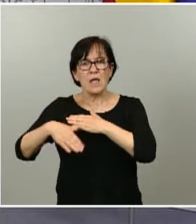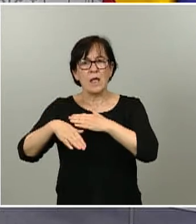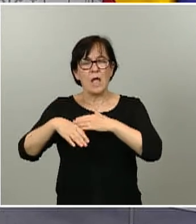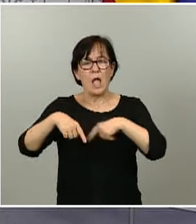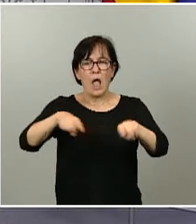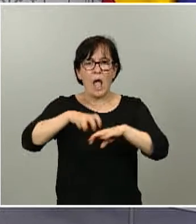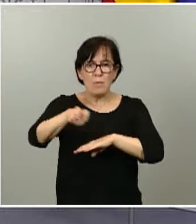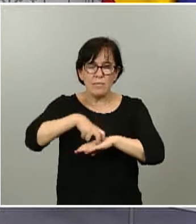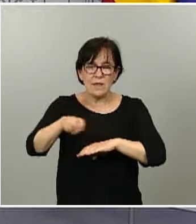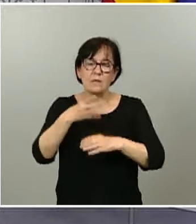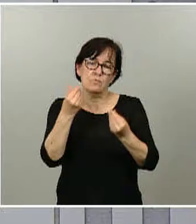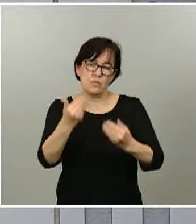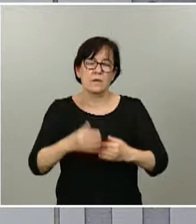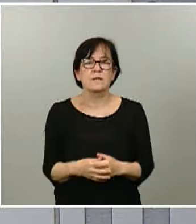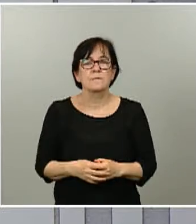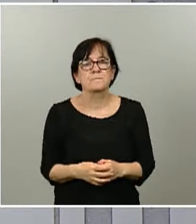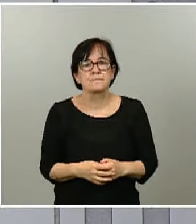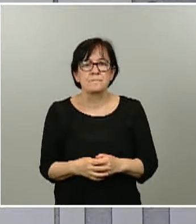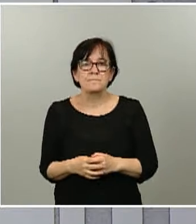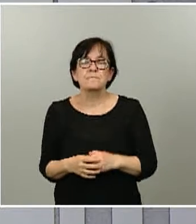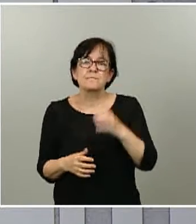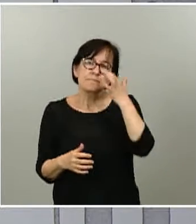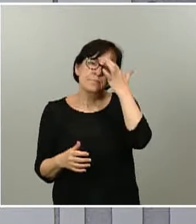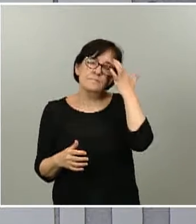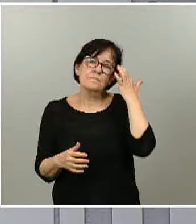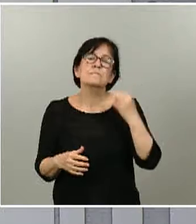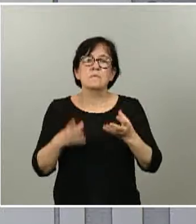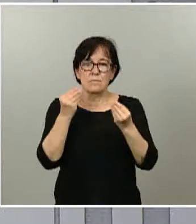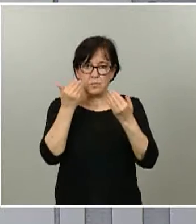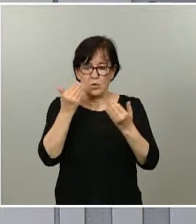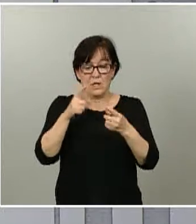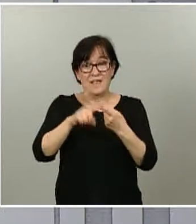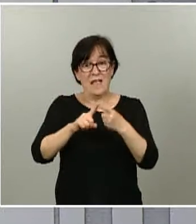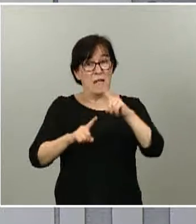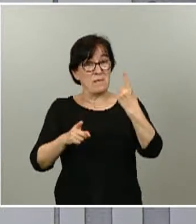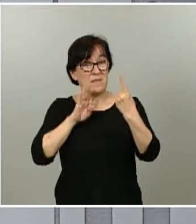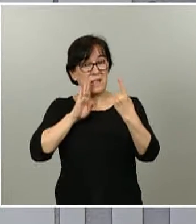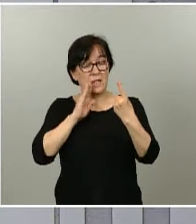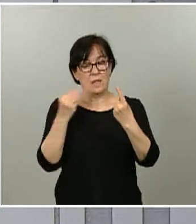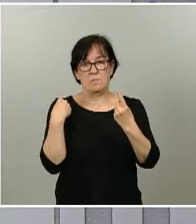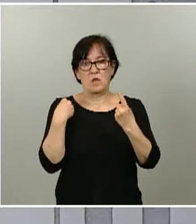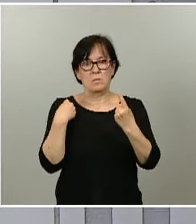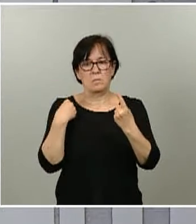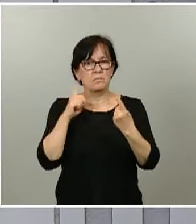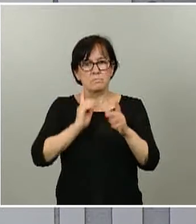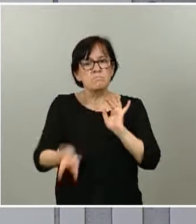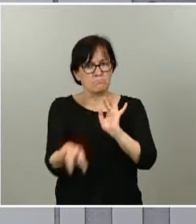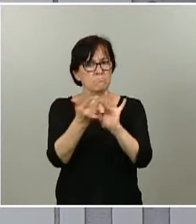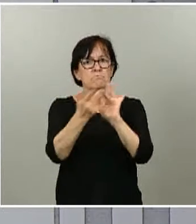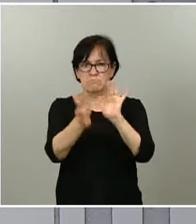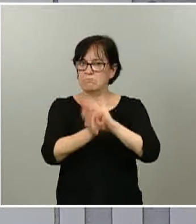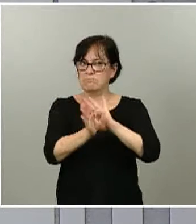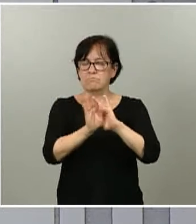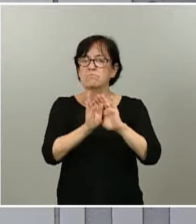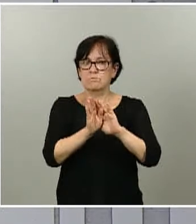gracias. Sí, muchas gracias, Fernando. Y en relación con la primera pregunta, no hemos dejado de mantener contacto con el conjunto